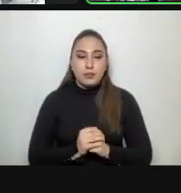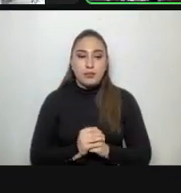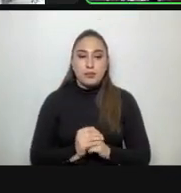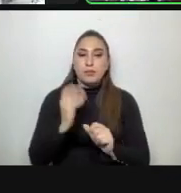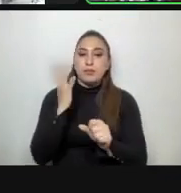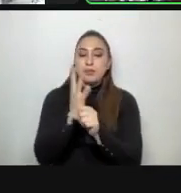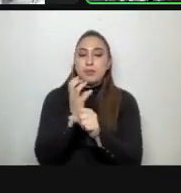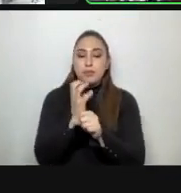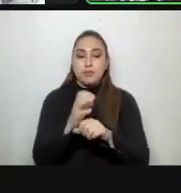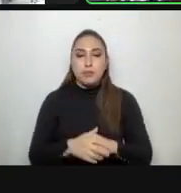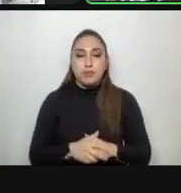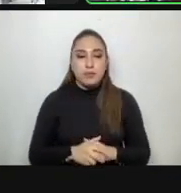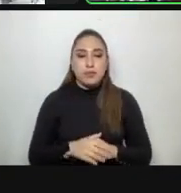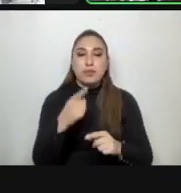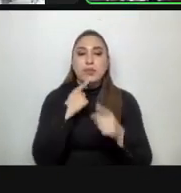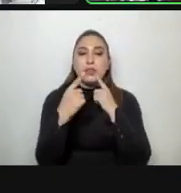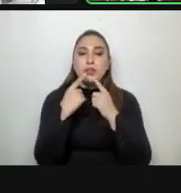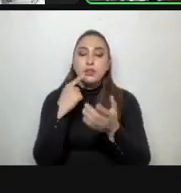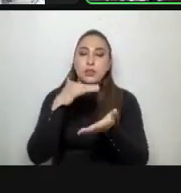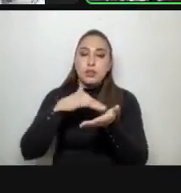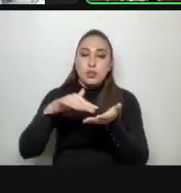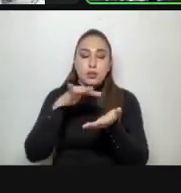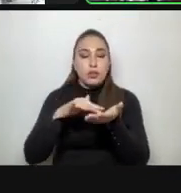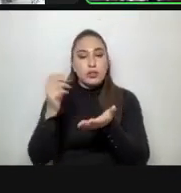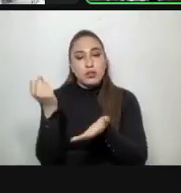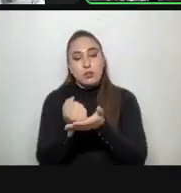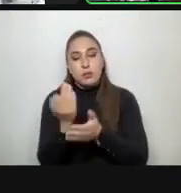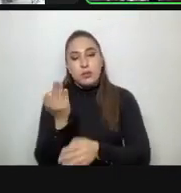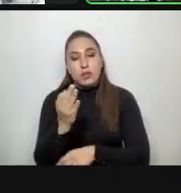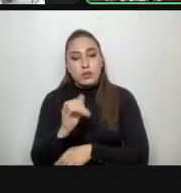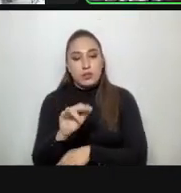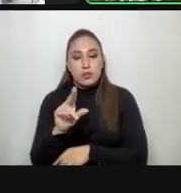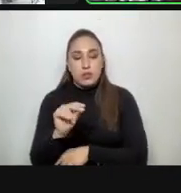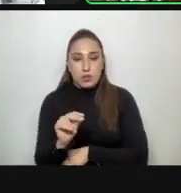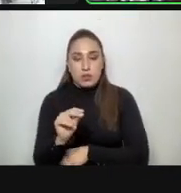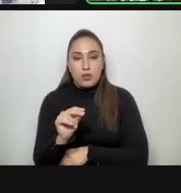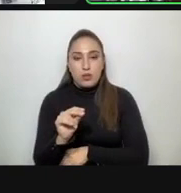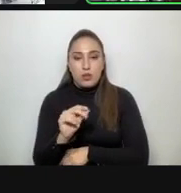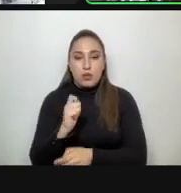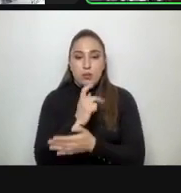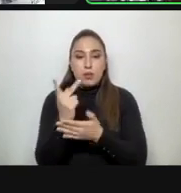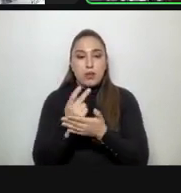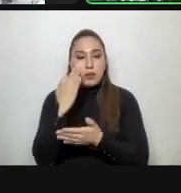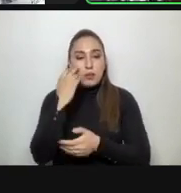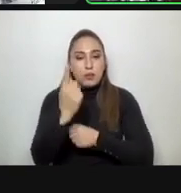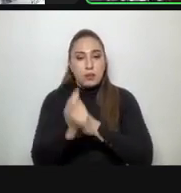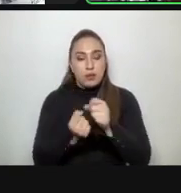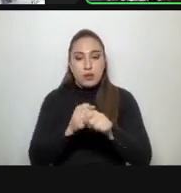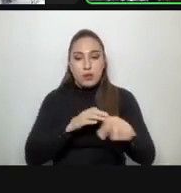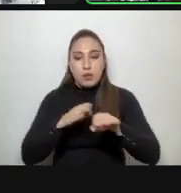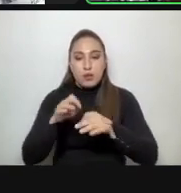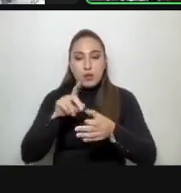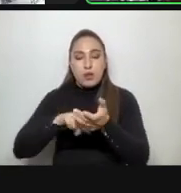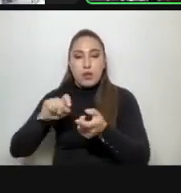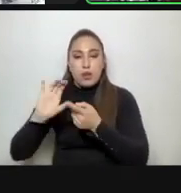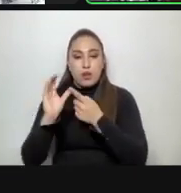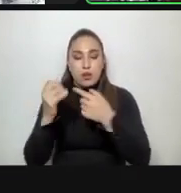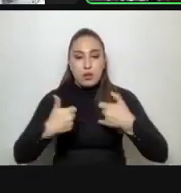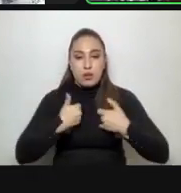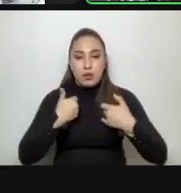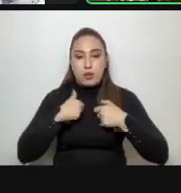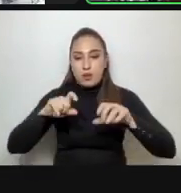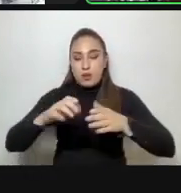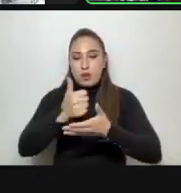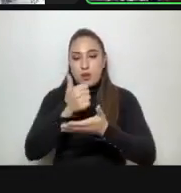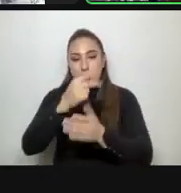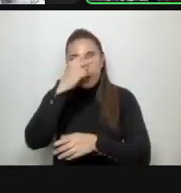4. Lectura, discusión y, en su caso, aprobación del programa anual de trabajo de la Comisión de Juventud del Congreso de la